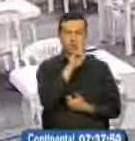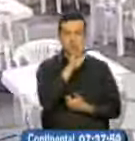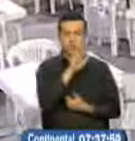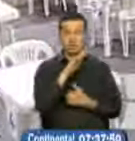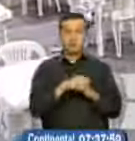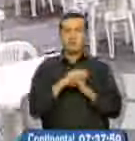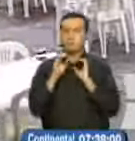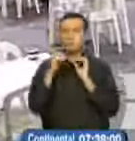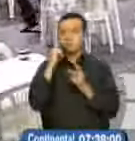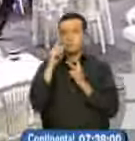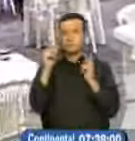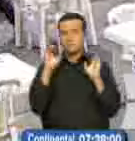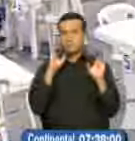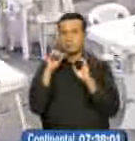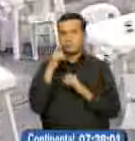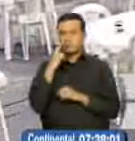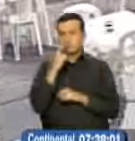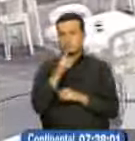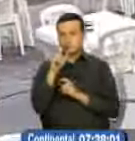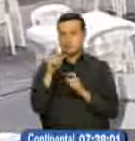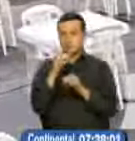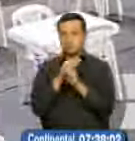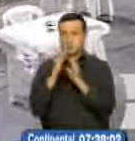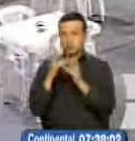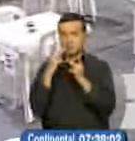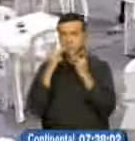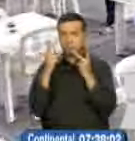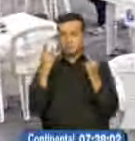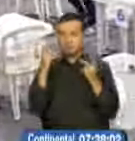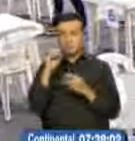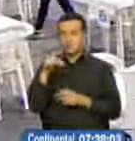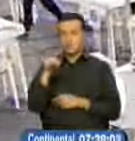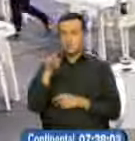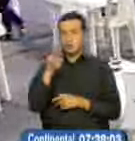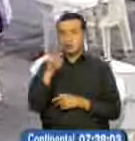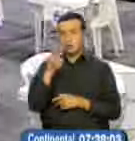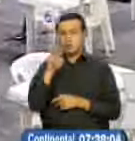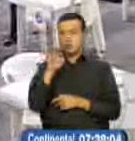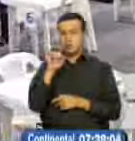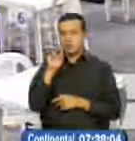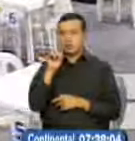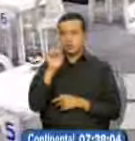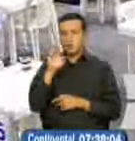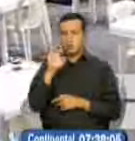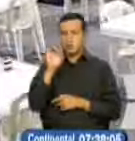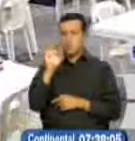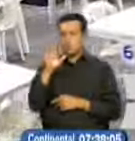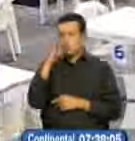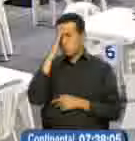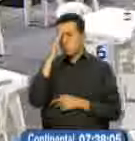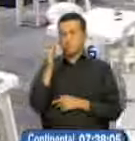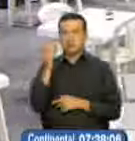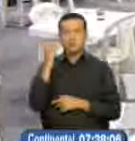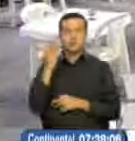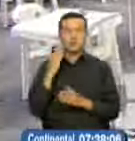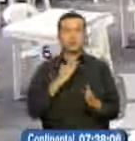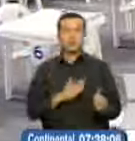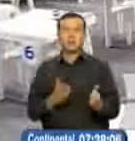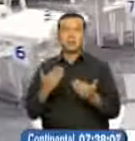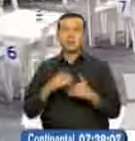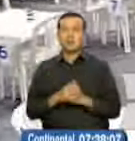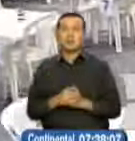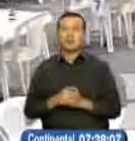brevemente con uno de los funcionarios, el señor Quinteros del Consejo Nacional Electoral. Buenos días. Un poco cómo se ha